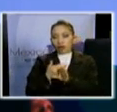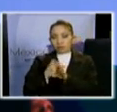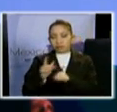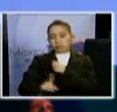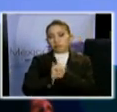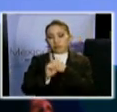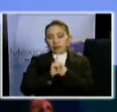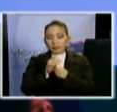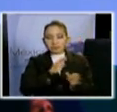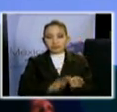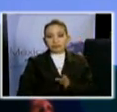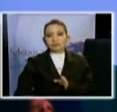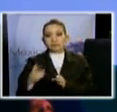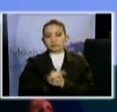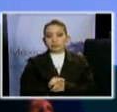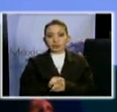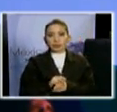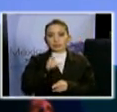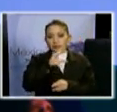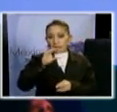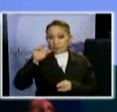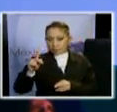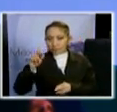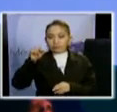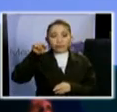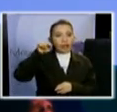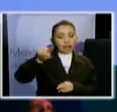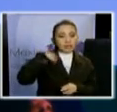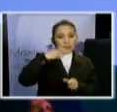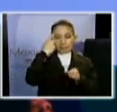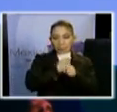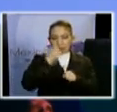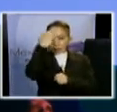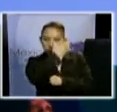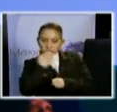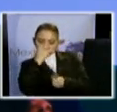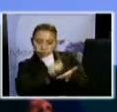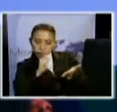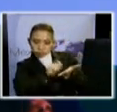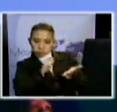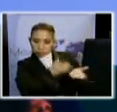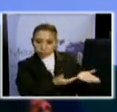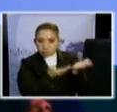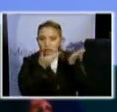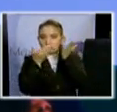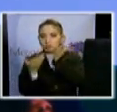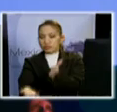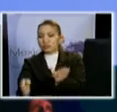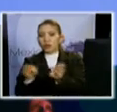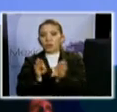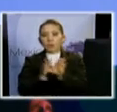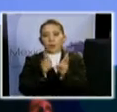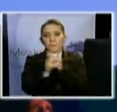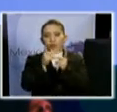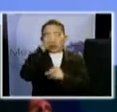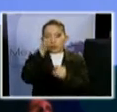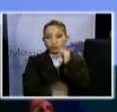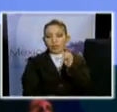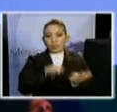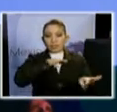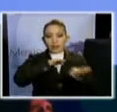enorme. En cuanto a la IPCC, hemos completado el primer reporte de evaluación que salió como un producto final